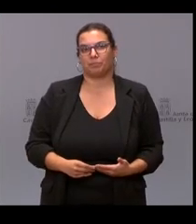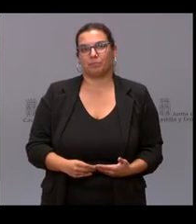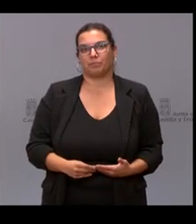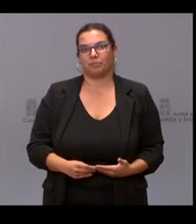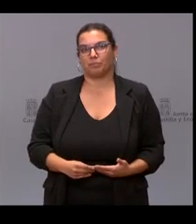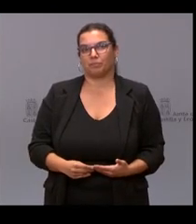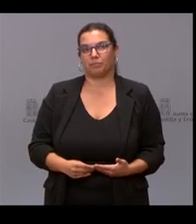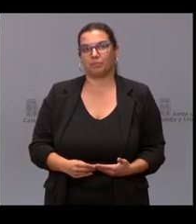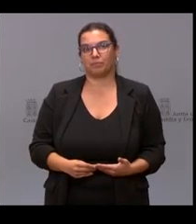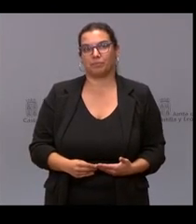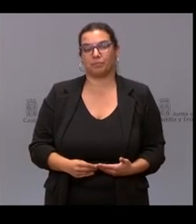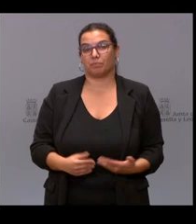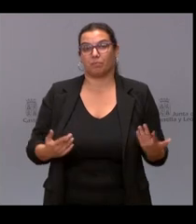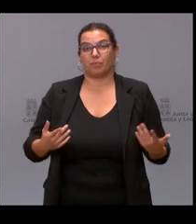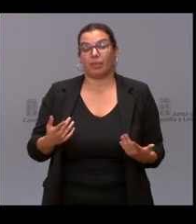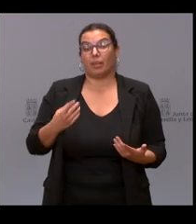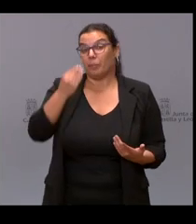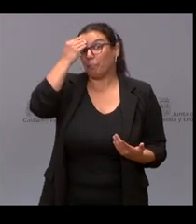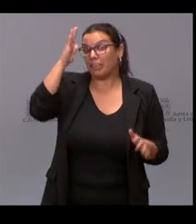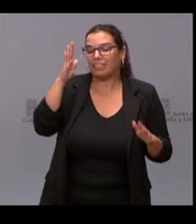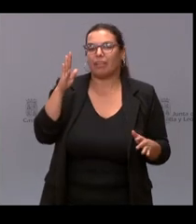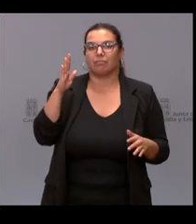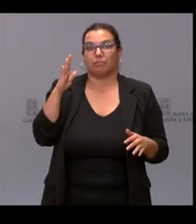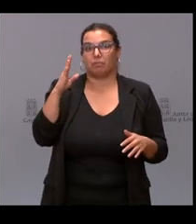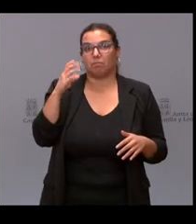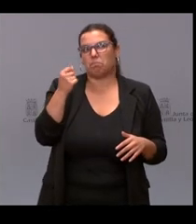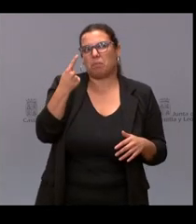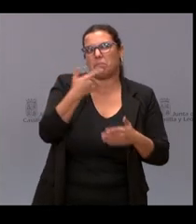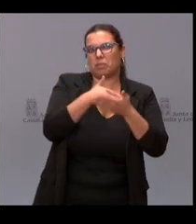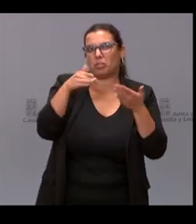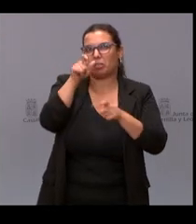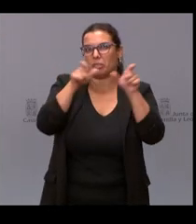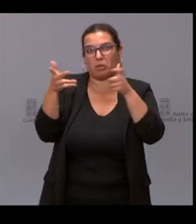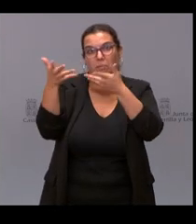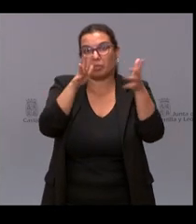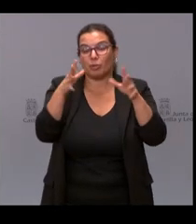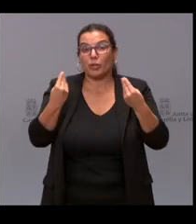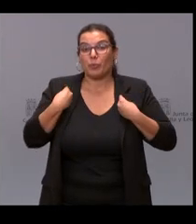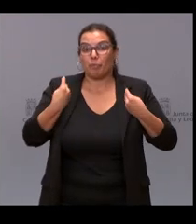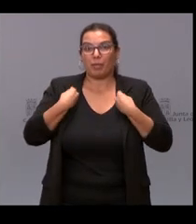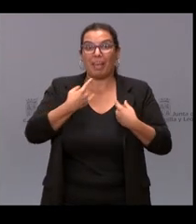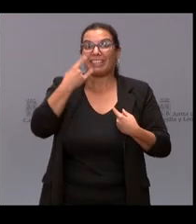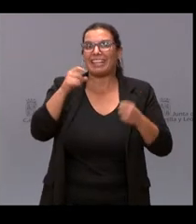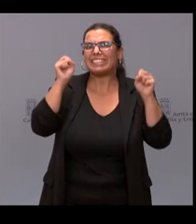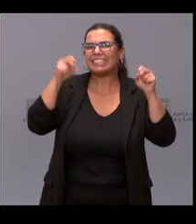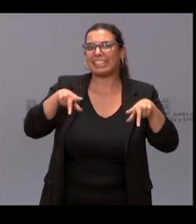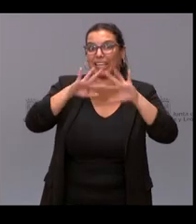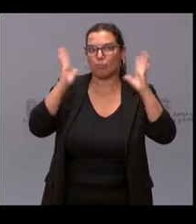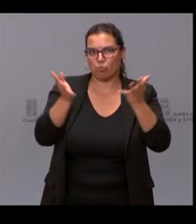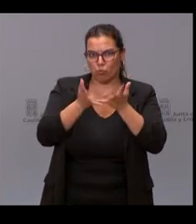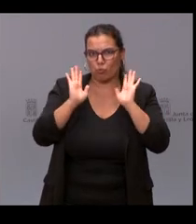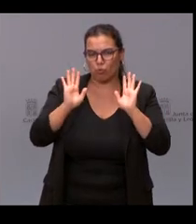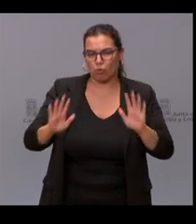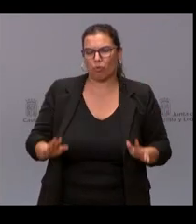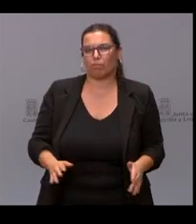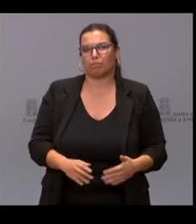without access to electricity. Tengamos en cuenta que un poco menos de 1,000 millones de personas en el mundo viven sin acceso a la electricidad. And billions